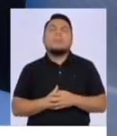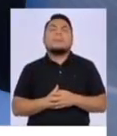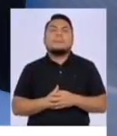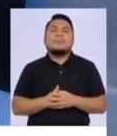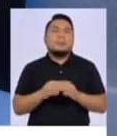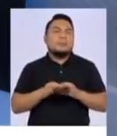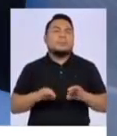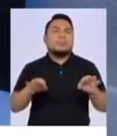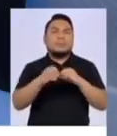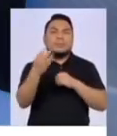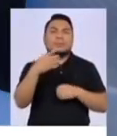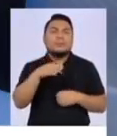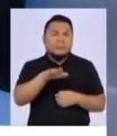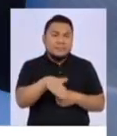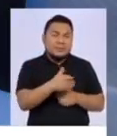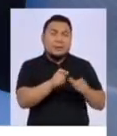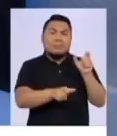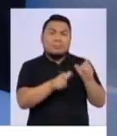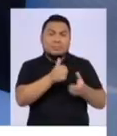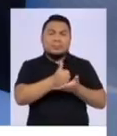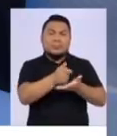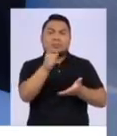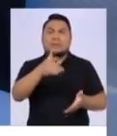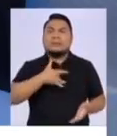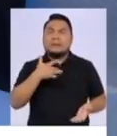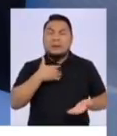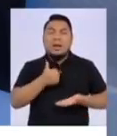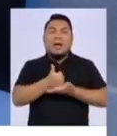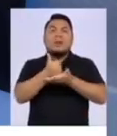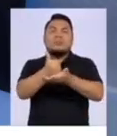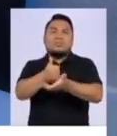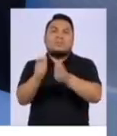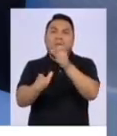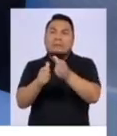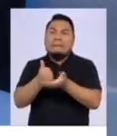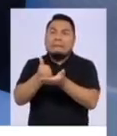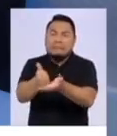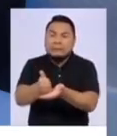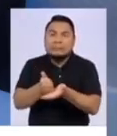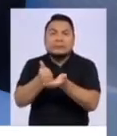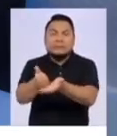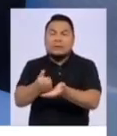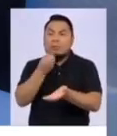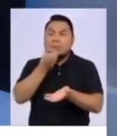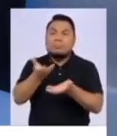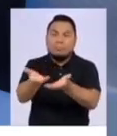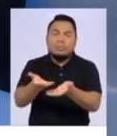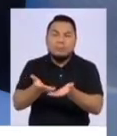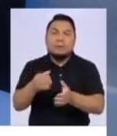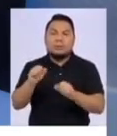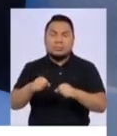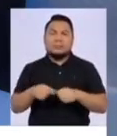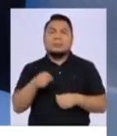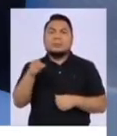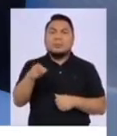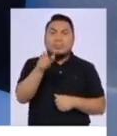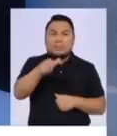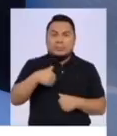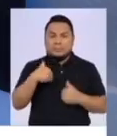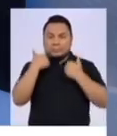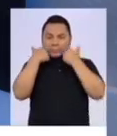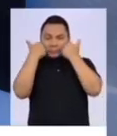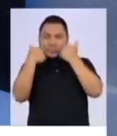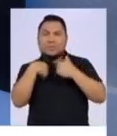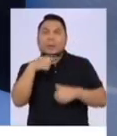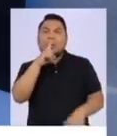en verdad, hay mucha solidaridad, la estás sintiendo y eso es reconfortante, y tienes razón, hay que quitar el estigma. A veces ya